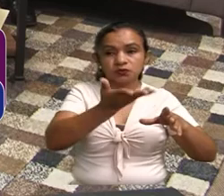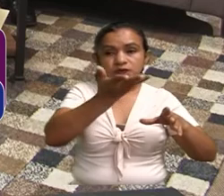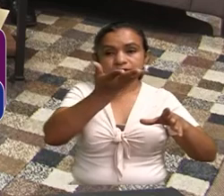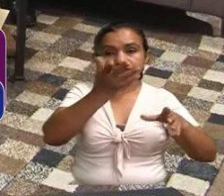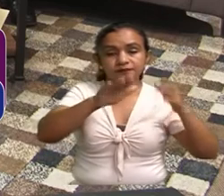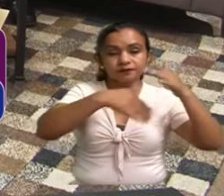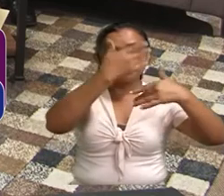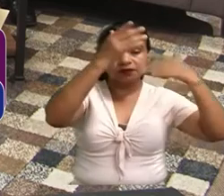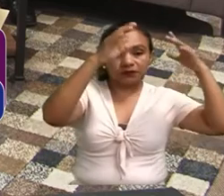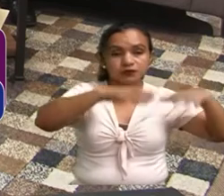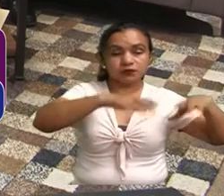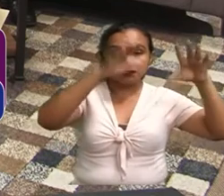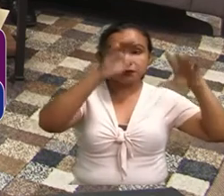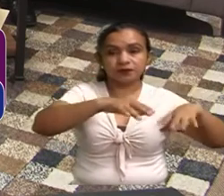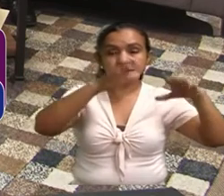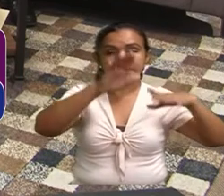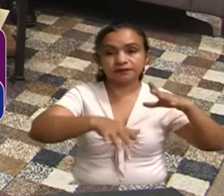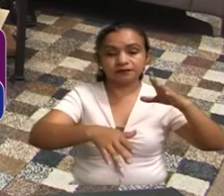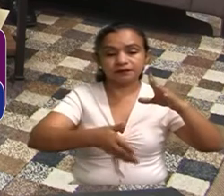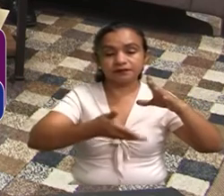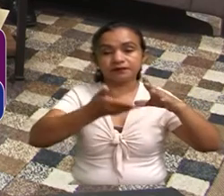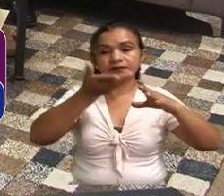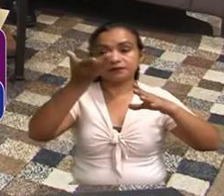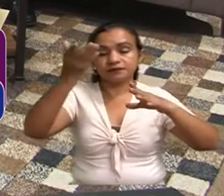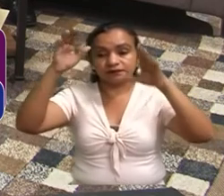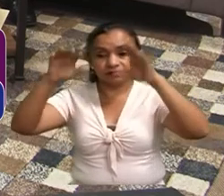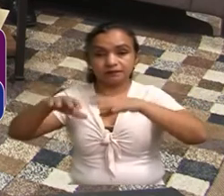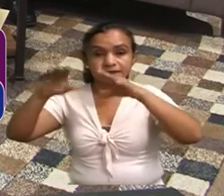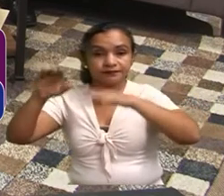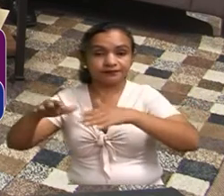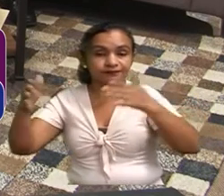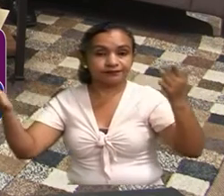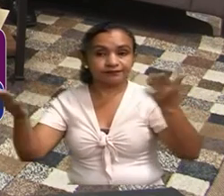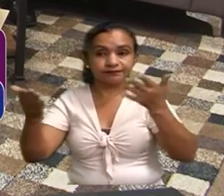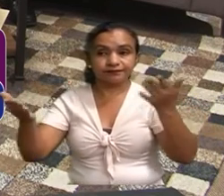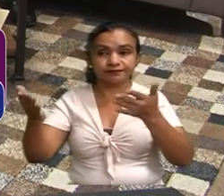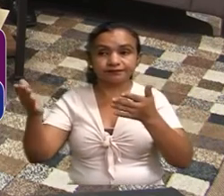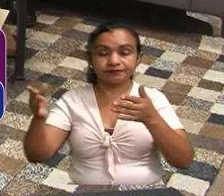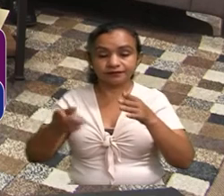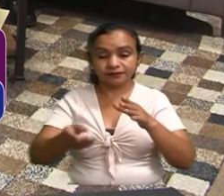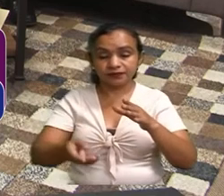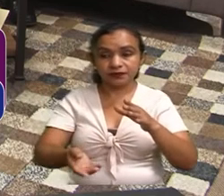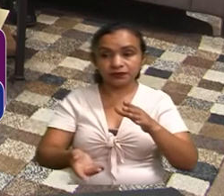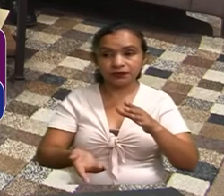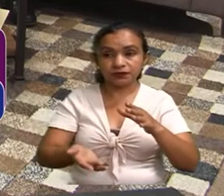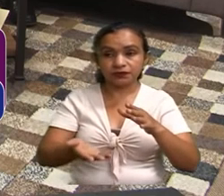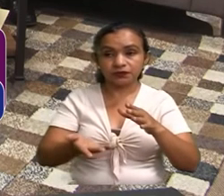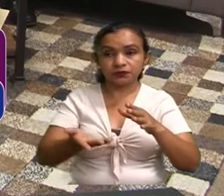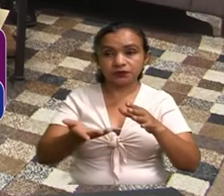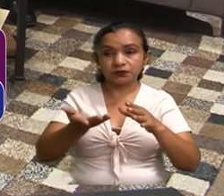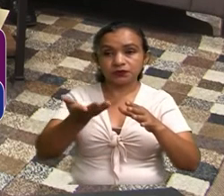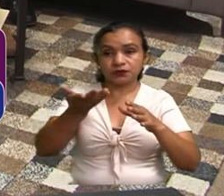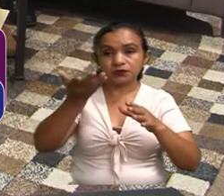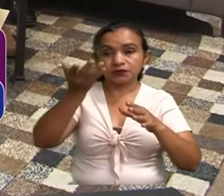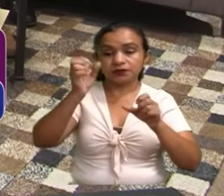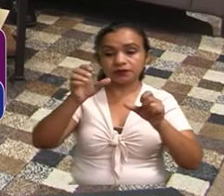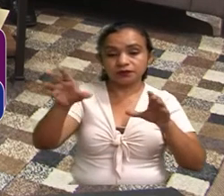cae en forma de lluvia, se va en gaseoso y cae en forma de lluvia. Pero ese proceso se puede